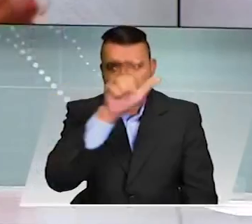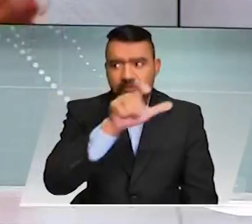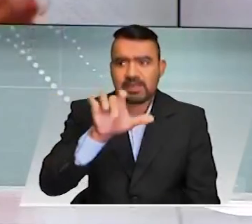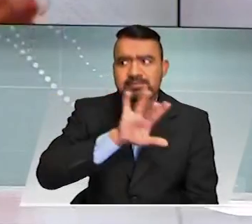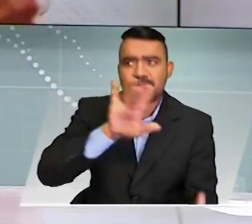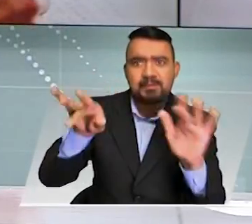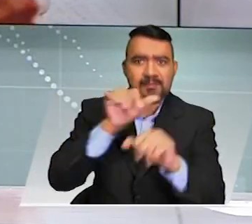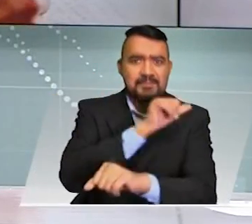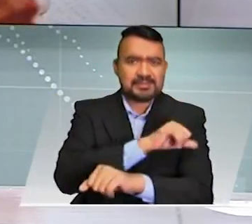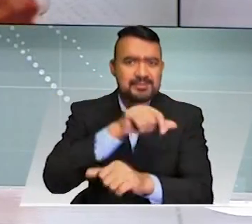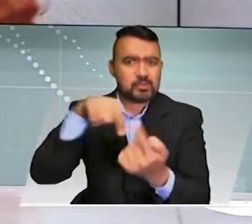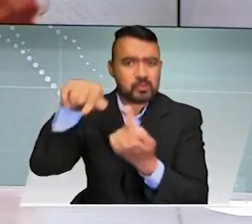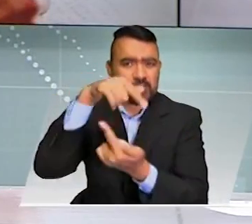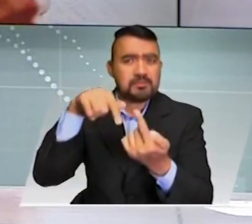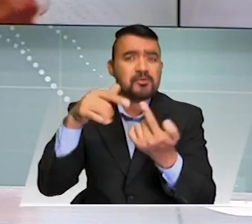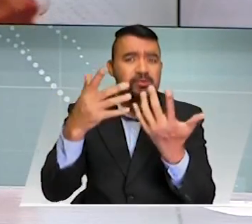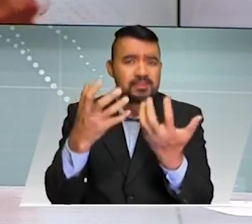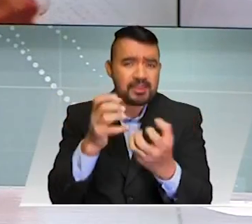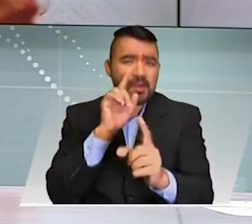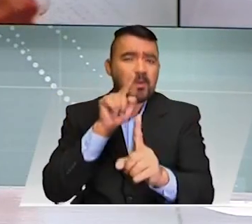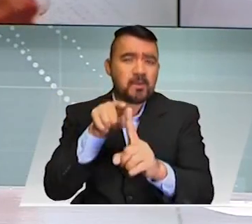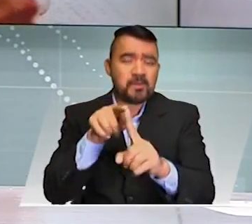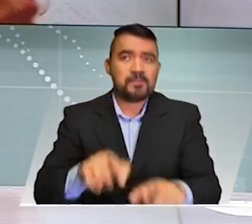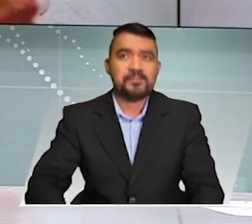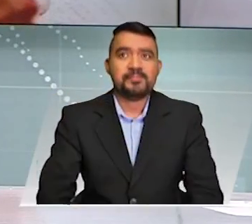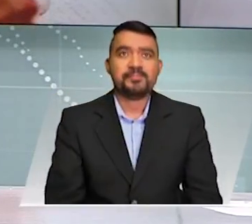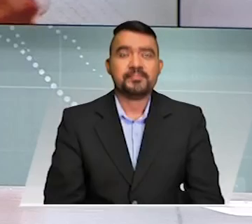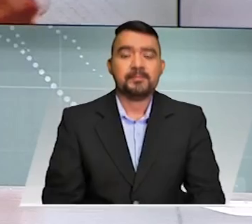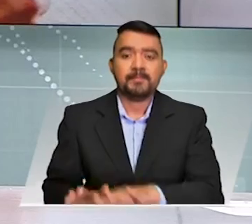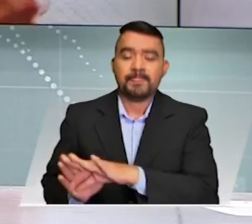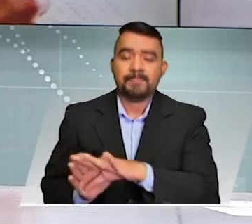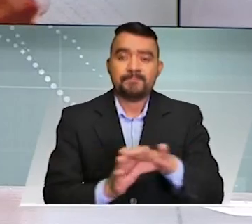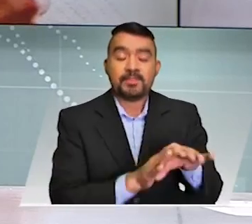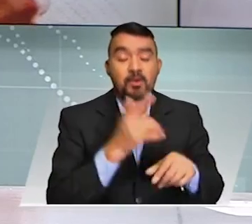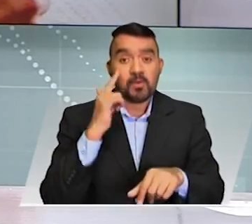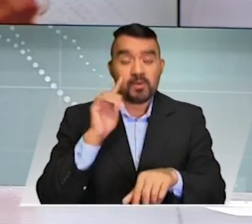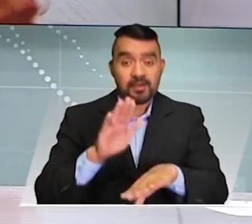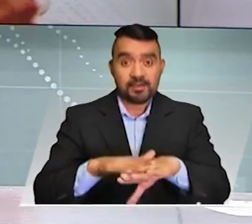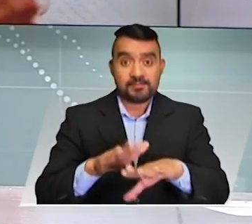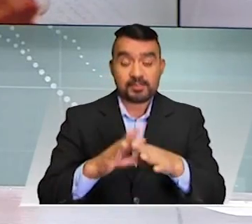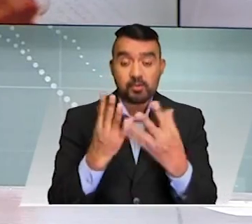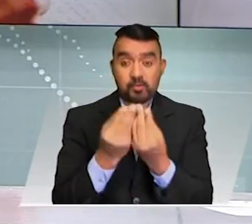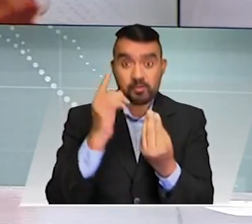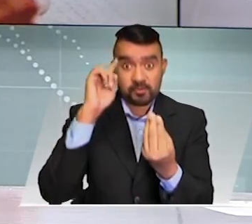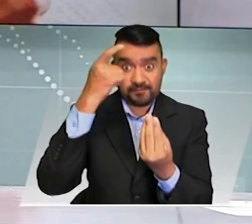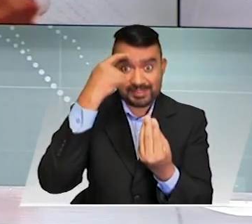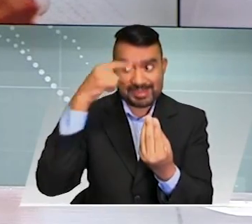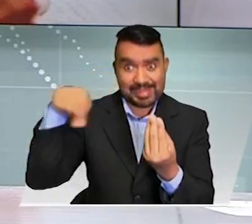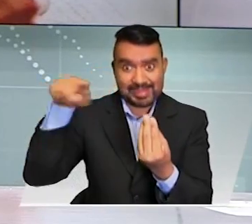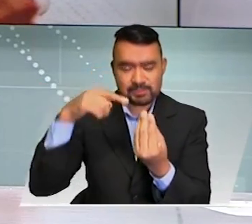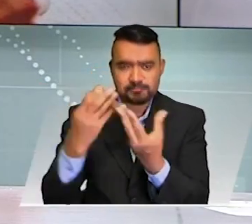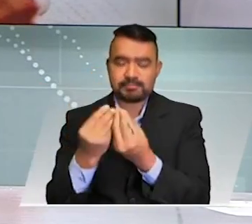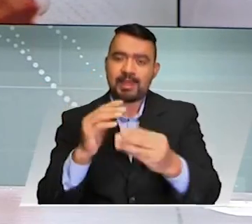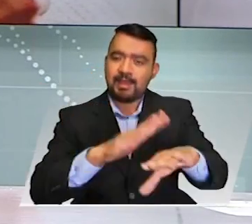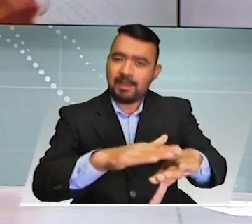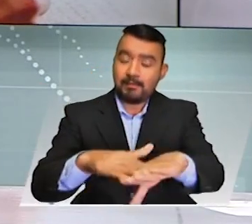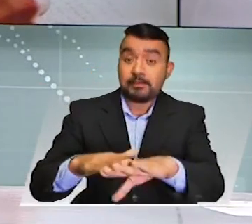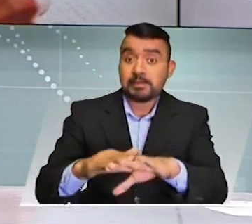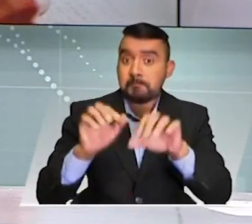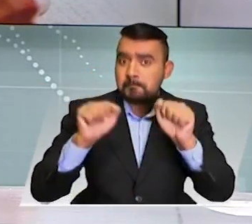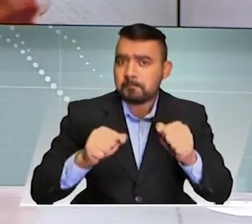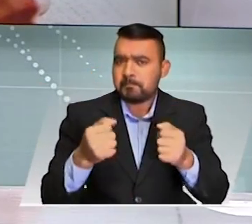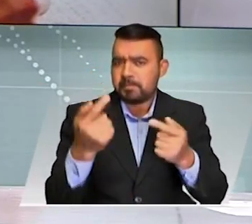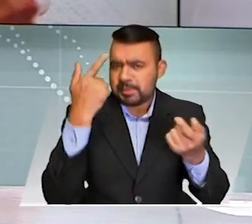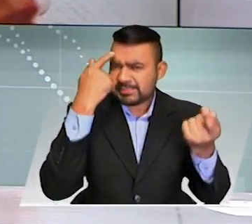siguen las buenas noticias el gobierno nacional informó que adelanta varias estrategias para mejorar el tejido empresarial nacional también